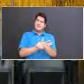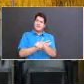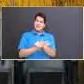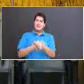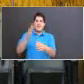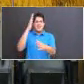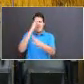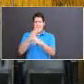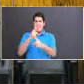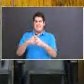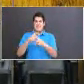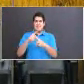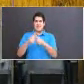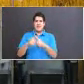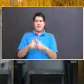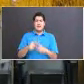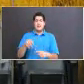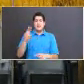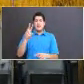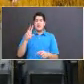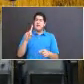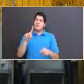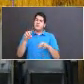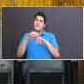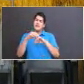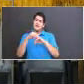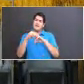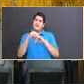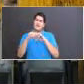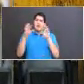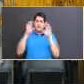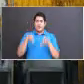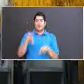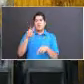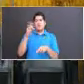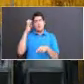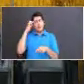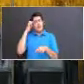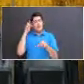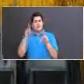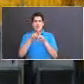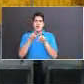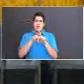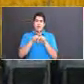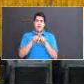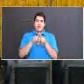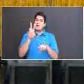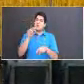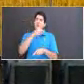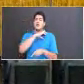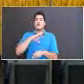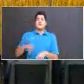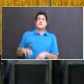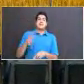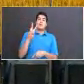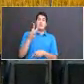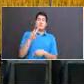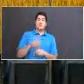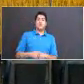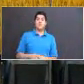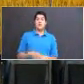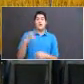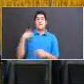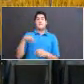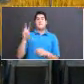se casaran dos que no pensaban lo mismo o que no eran nacidos de nuevo los dos, que para no